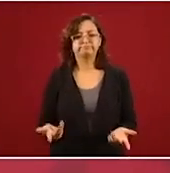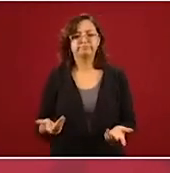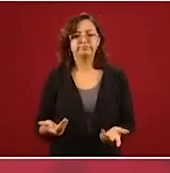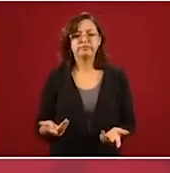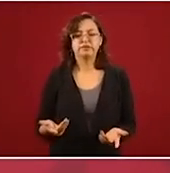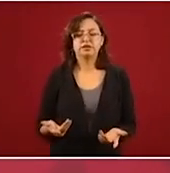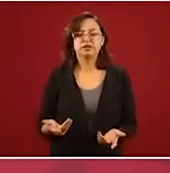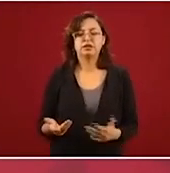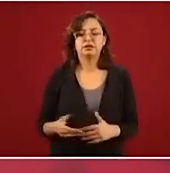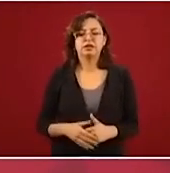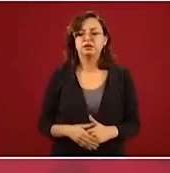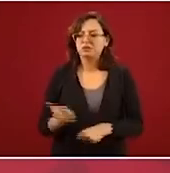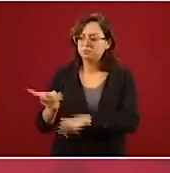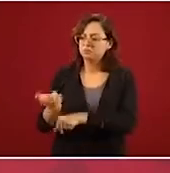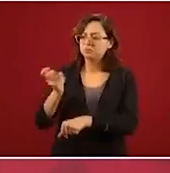a